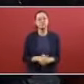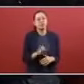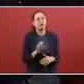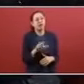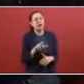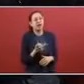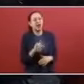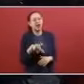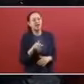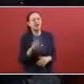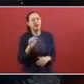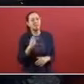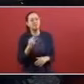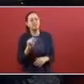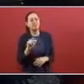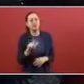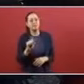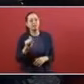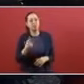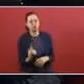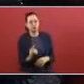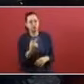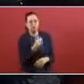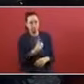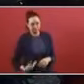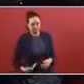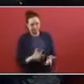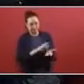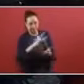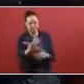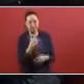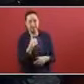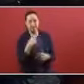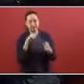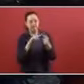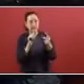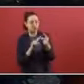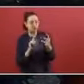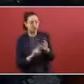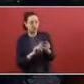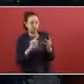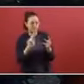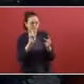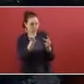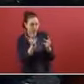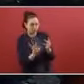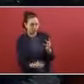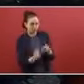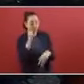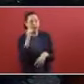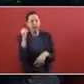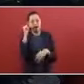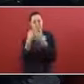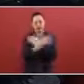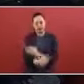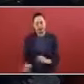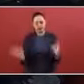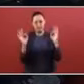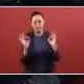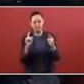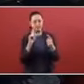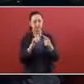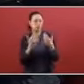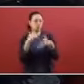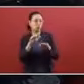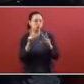Eric Pinto de Capital 21, presidente, gracias. Bueno, yo tengo 3 preguntas sobre el tema de lo que ayer se anunció de la Comisión